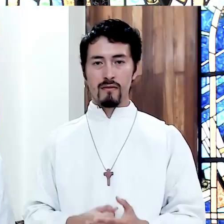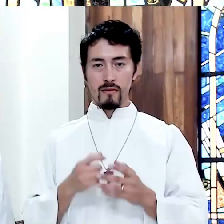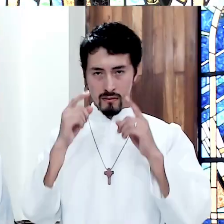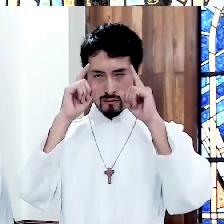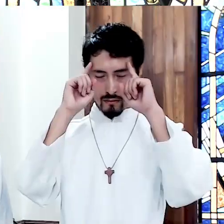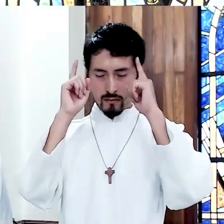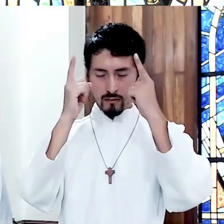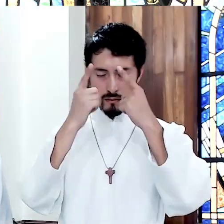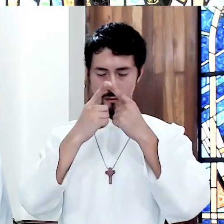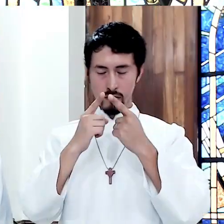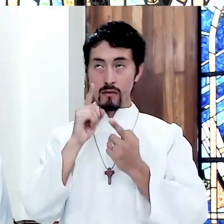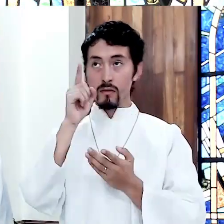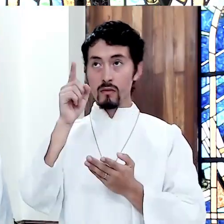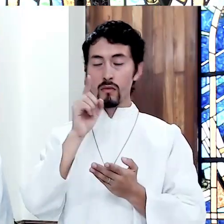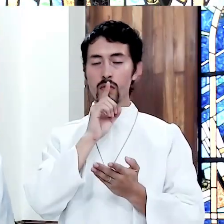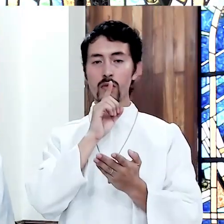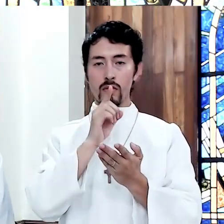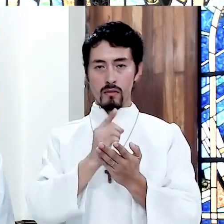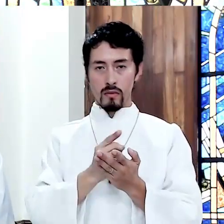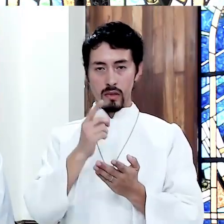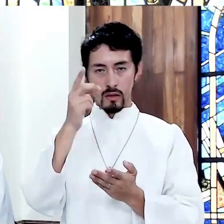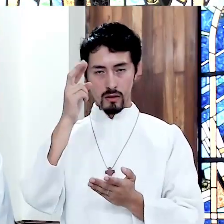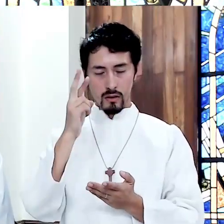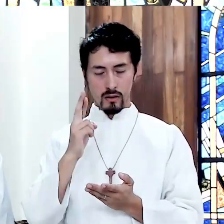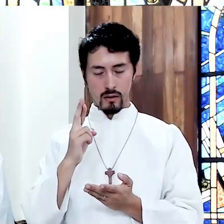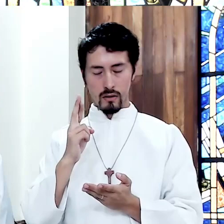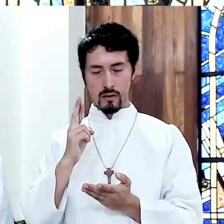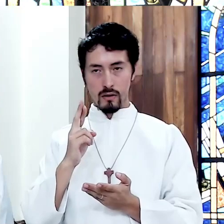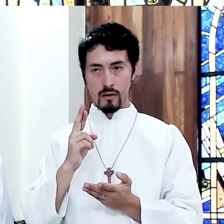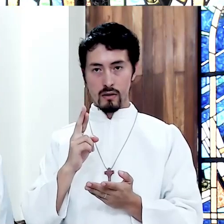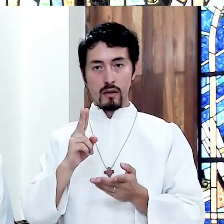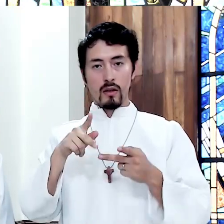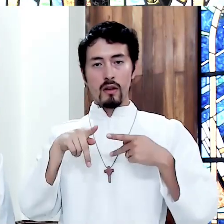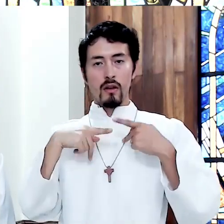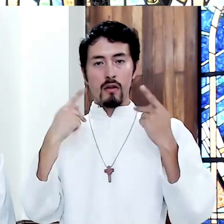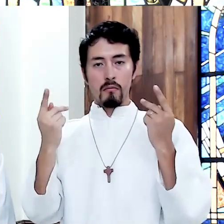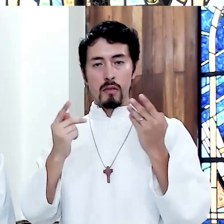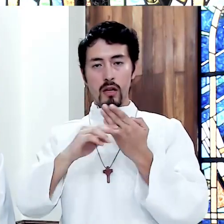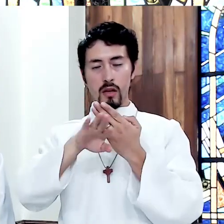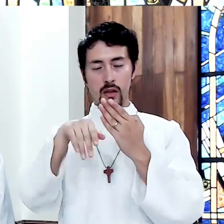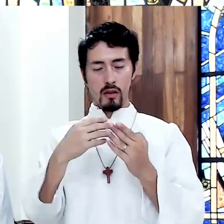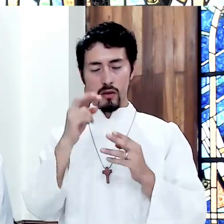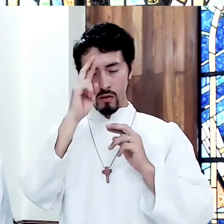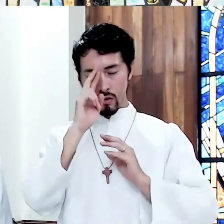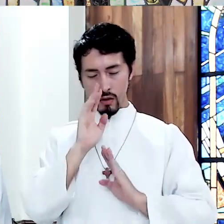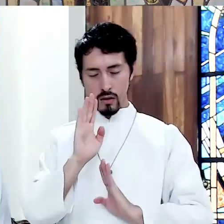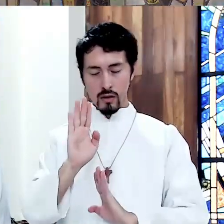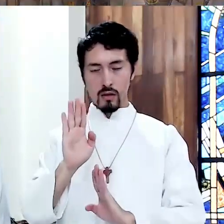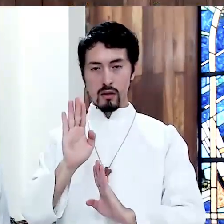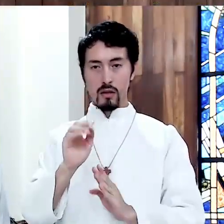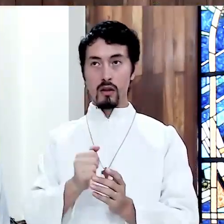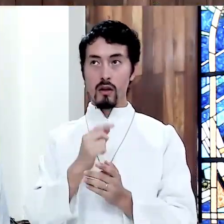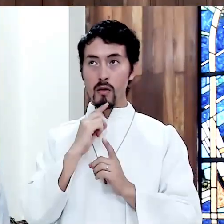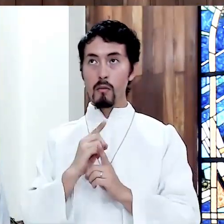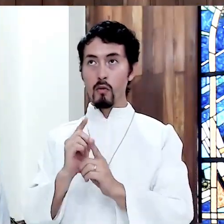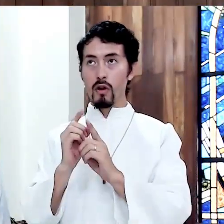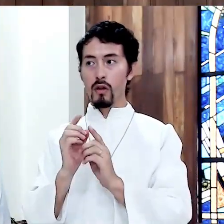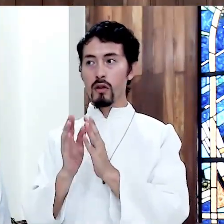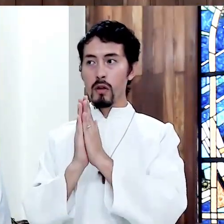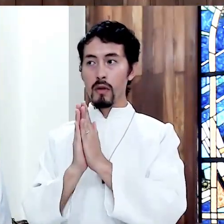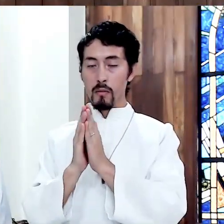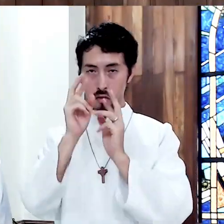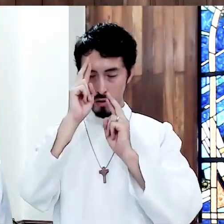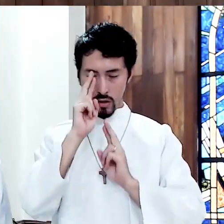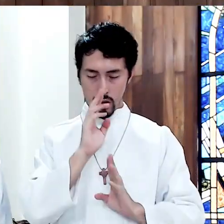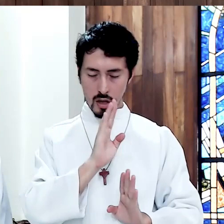Santo eres, en verdad, Señor, fuente de toda santidad. Por eso te pedimos